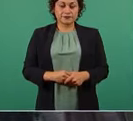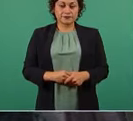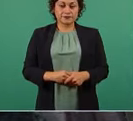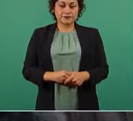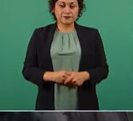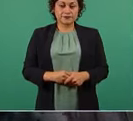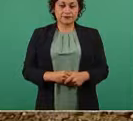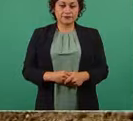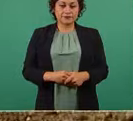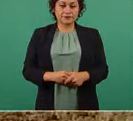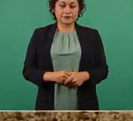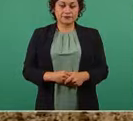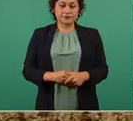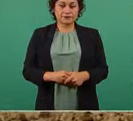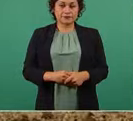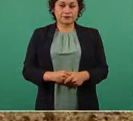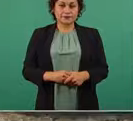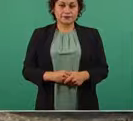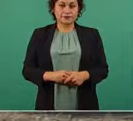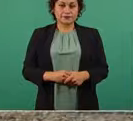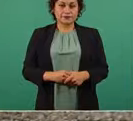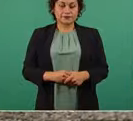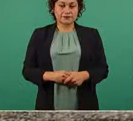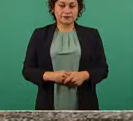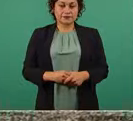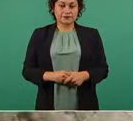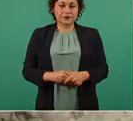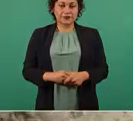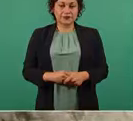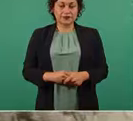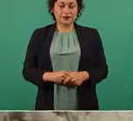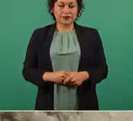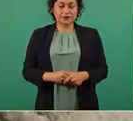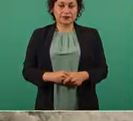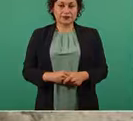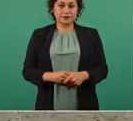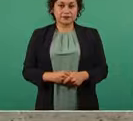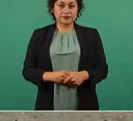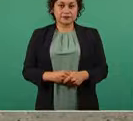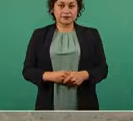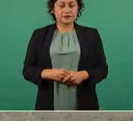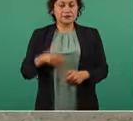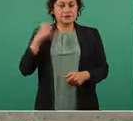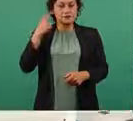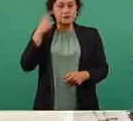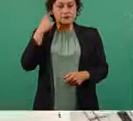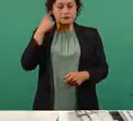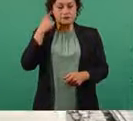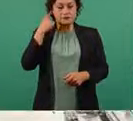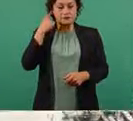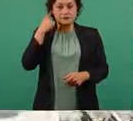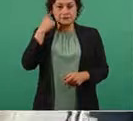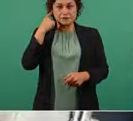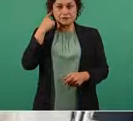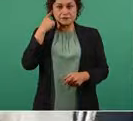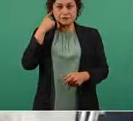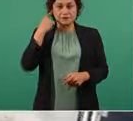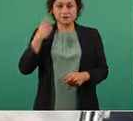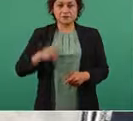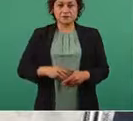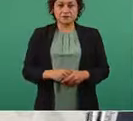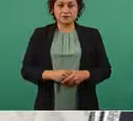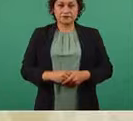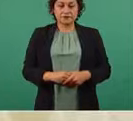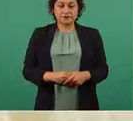la conformación de terraplén, tendido de la capa de base hidráulica, de la capa de concreto magro y de concreto de alta resistencia como superficie